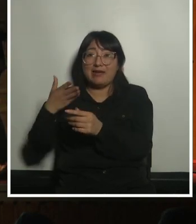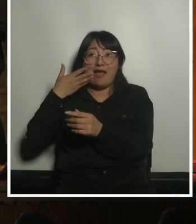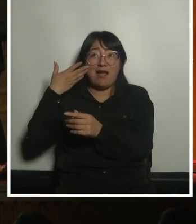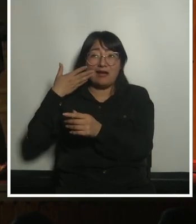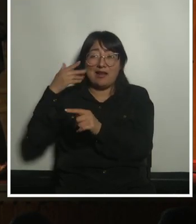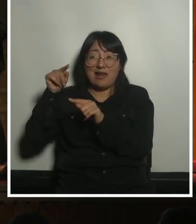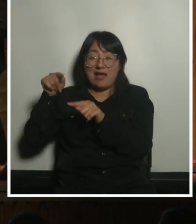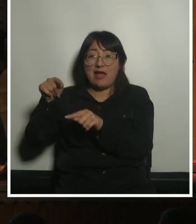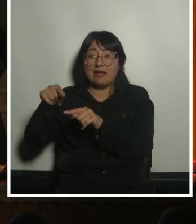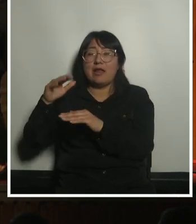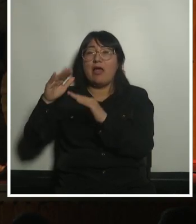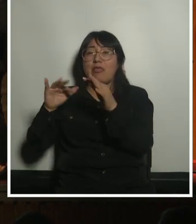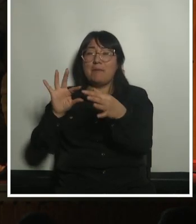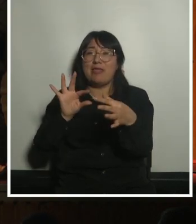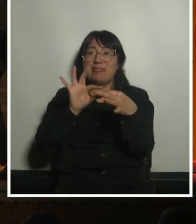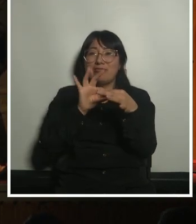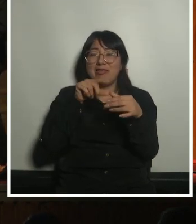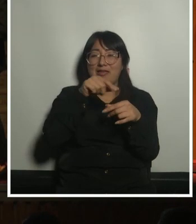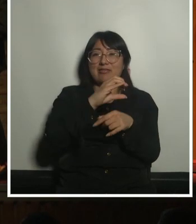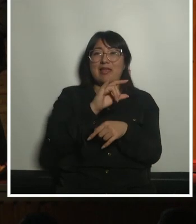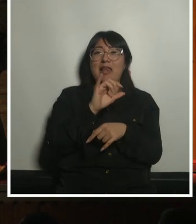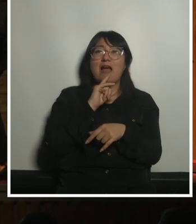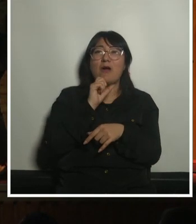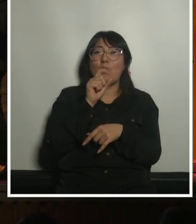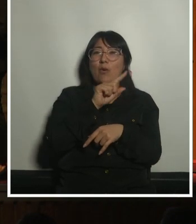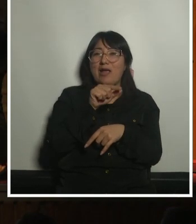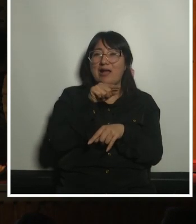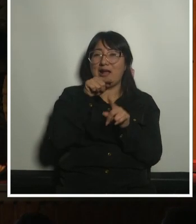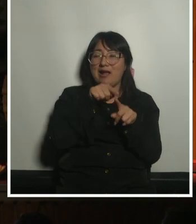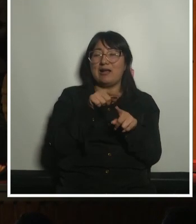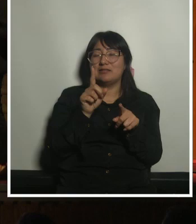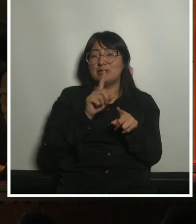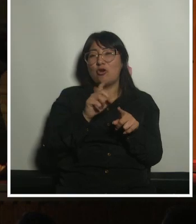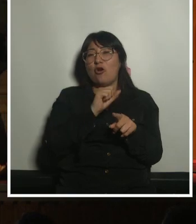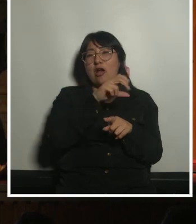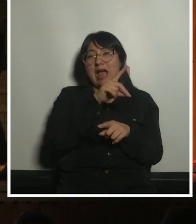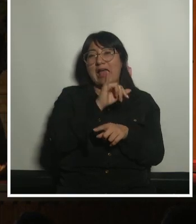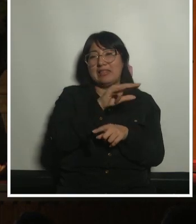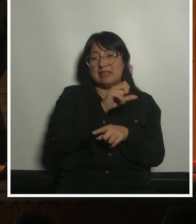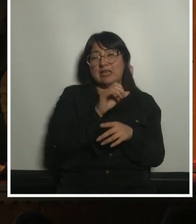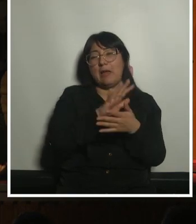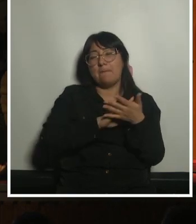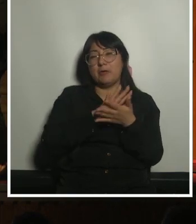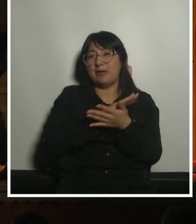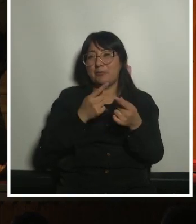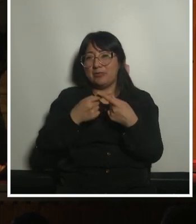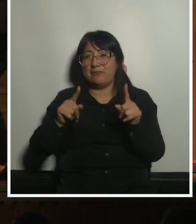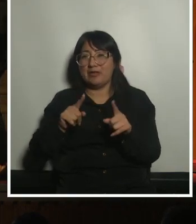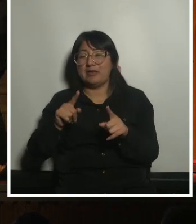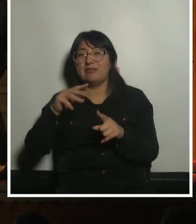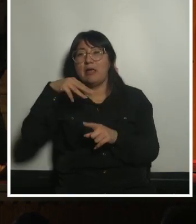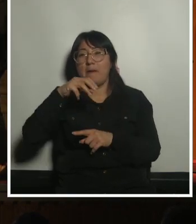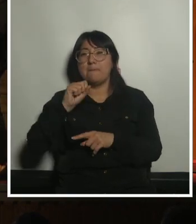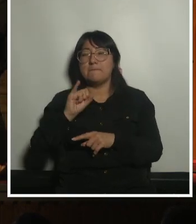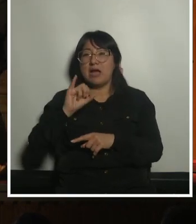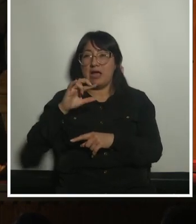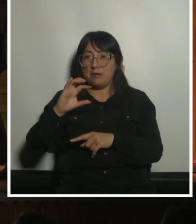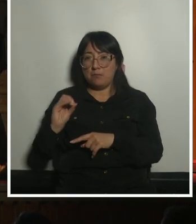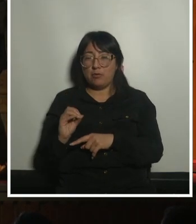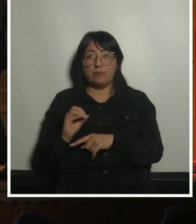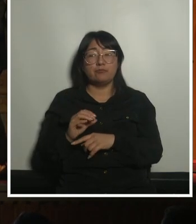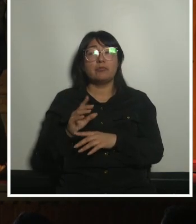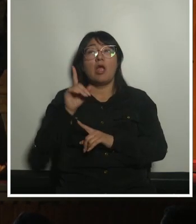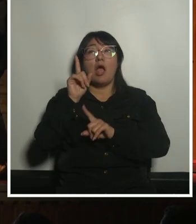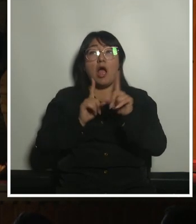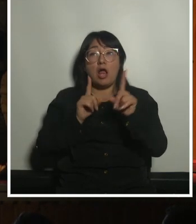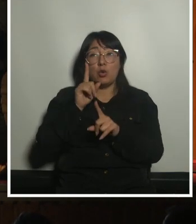entonces de las cuencas locales y no depende de las cuencas andinas, como en el caso, por ejemplo, del Maipo. Algunas de esas afectaciones que hemos estado